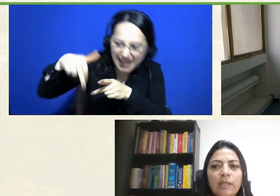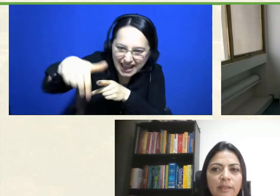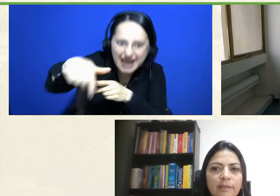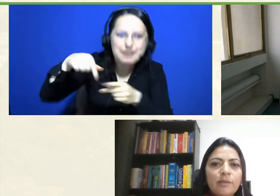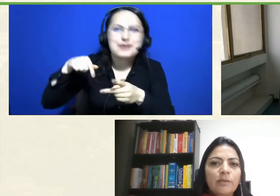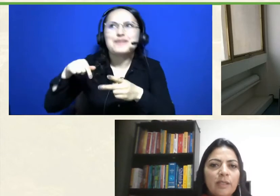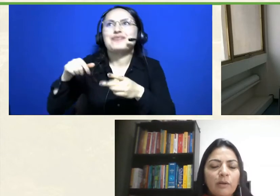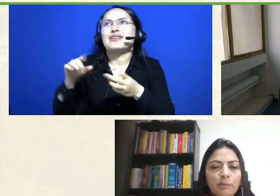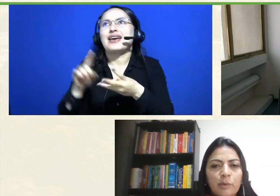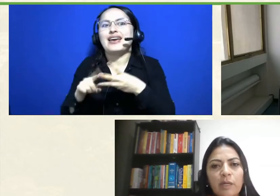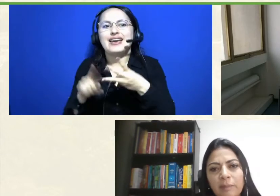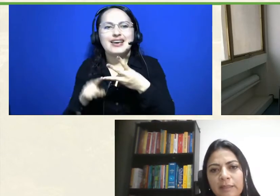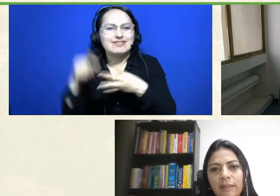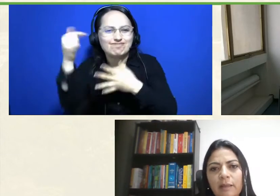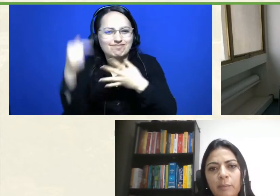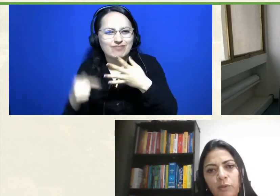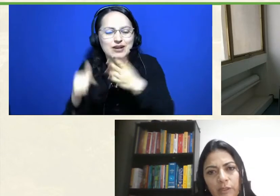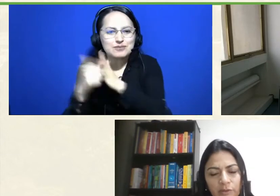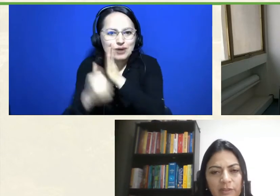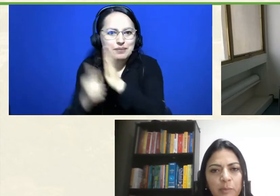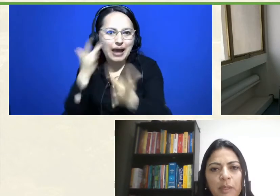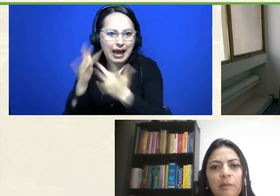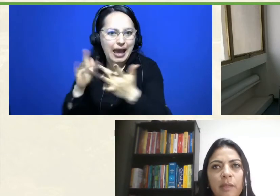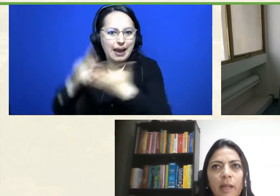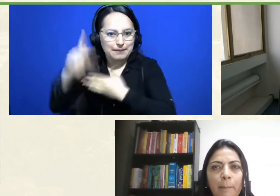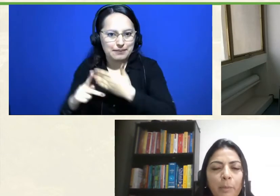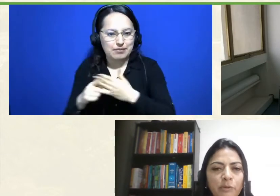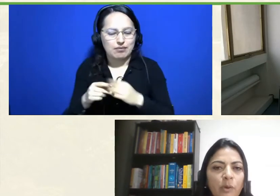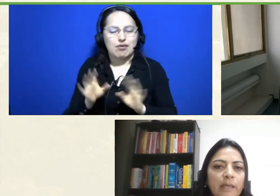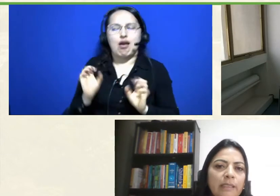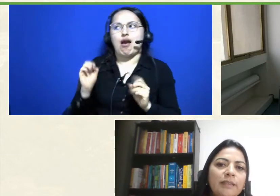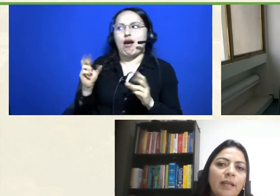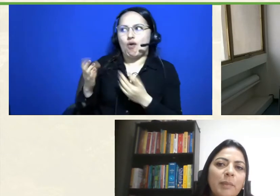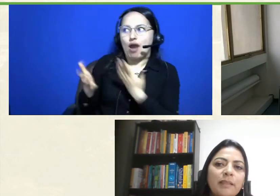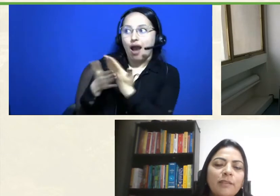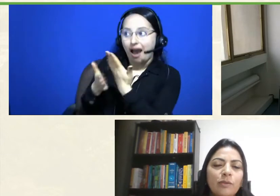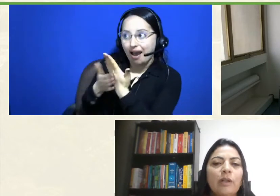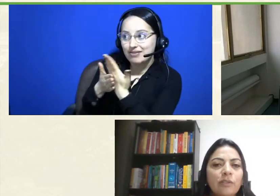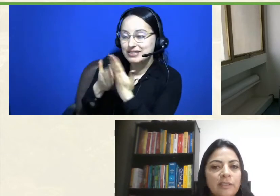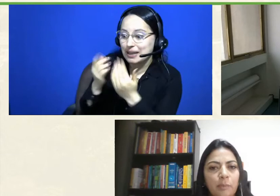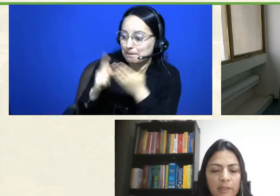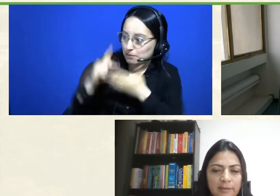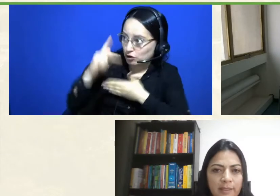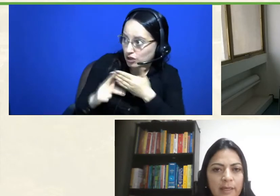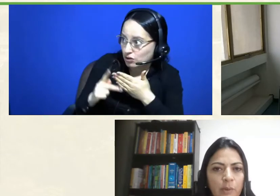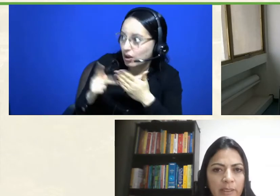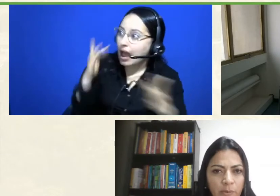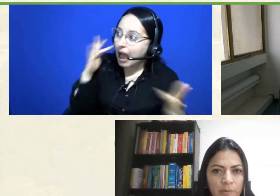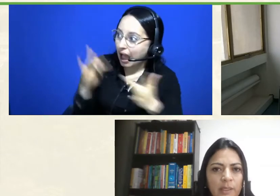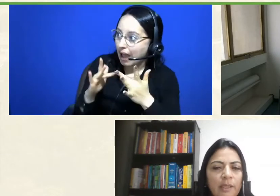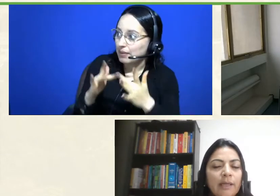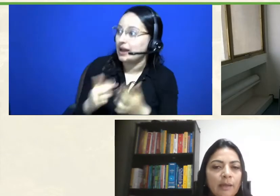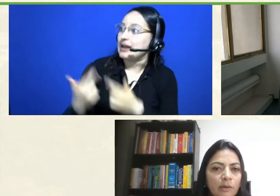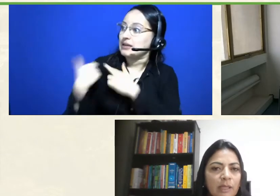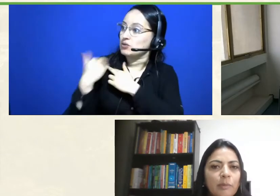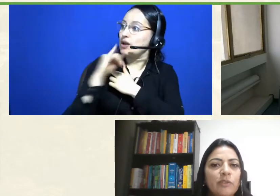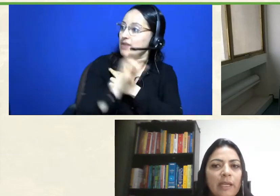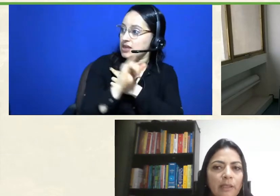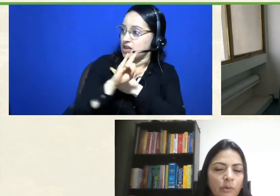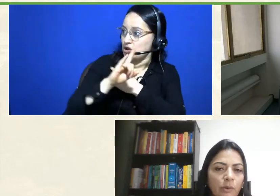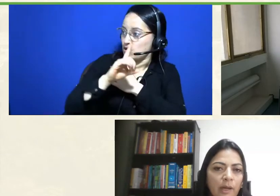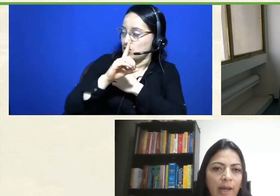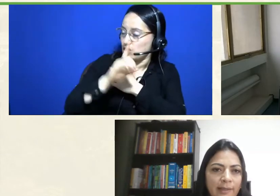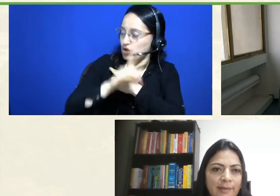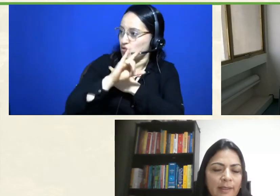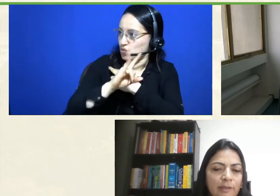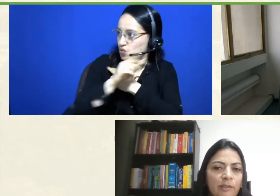doctor Arenas, entonces los programas y proyectos que se pueden postular inicialmente son de los que se puede hacer cargo el IDU. Y recordemos que el